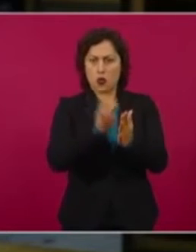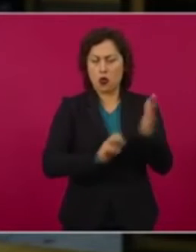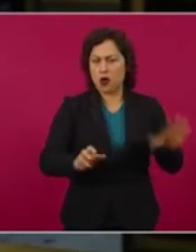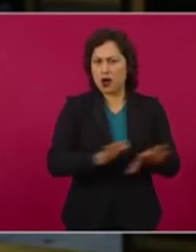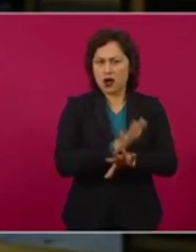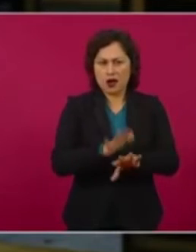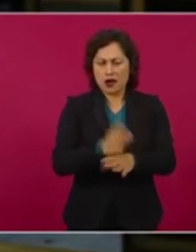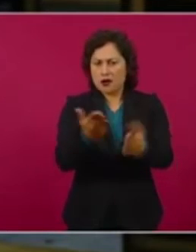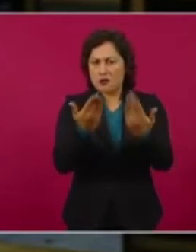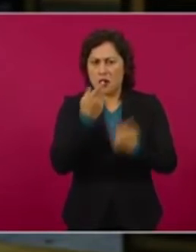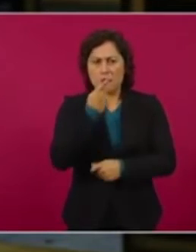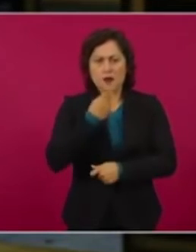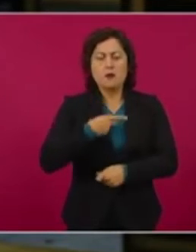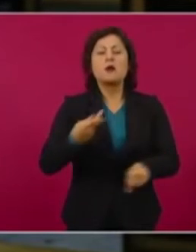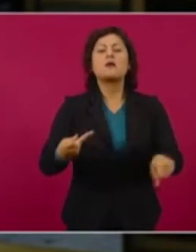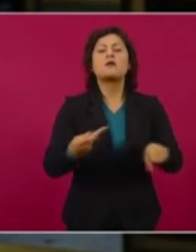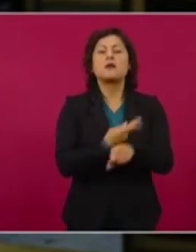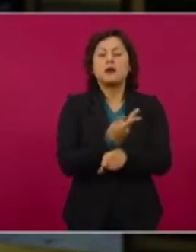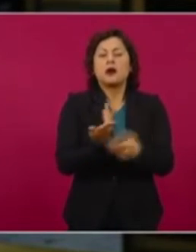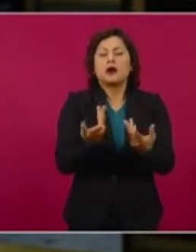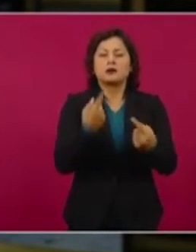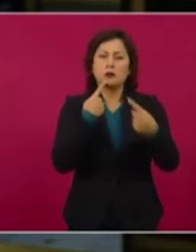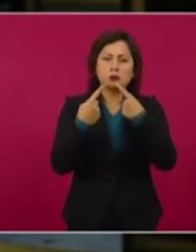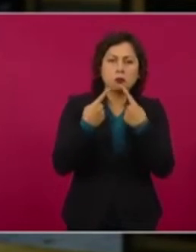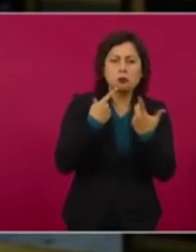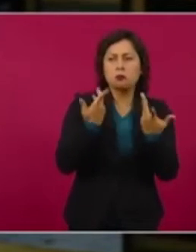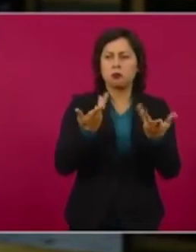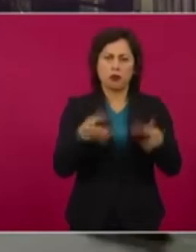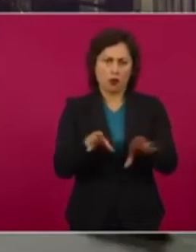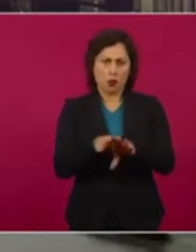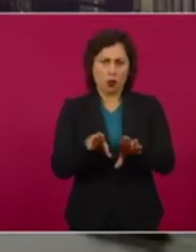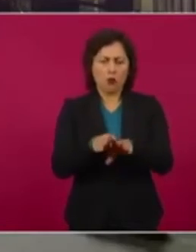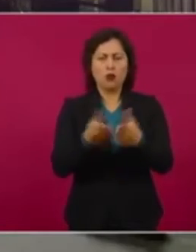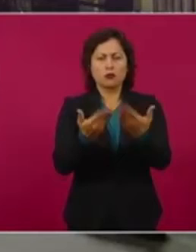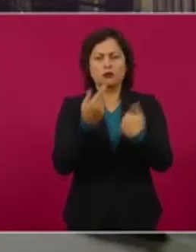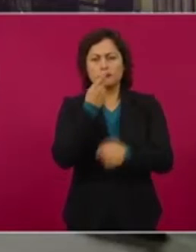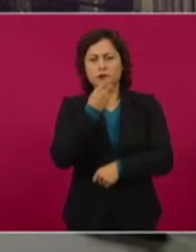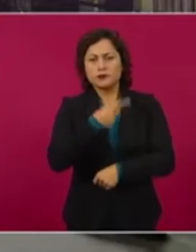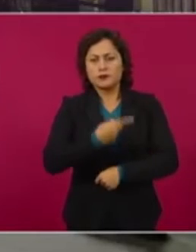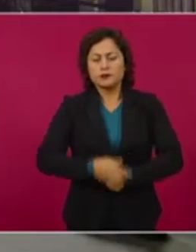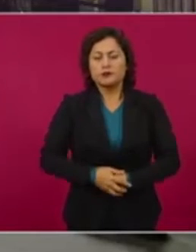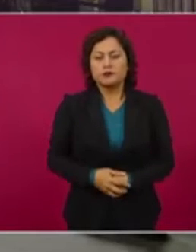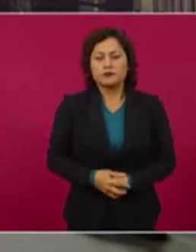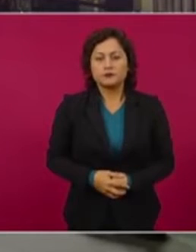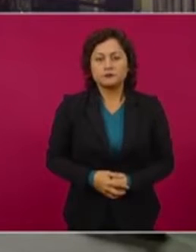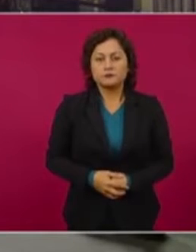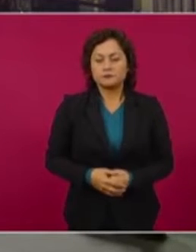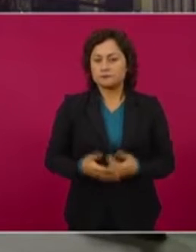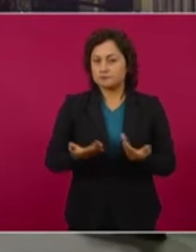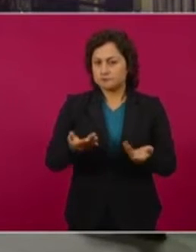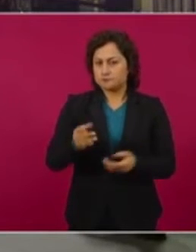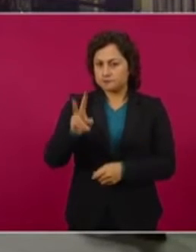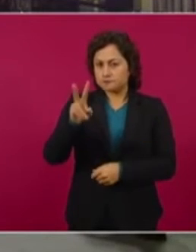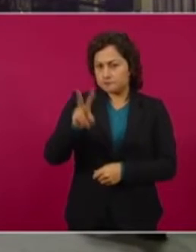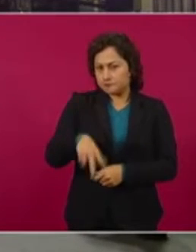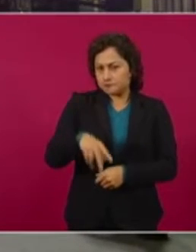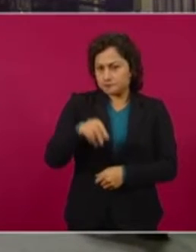en particular, alguna preocupación, en qué tono y cuál fue el contenido del encuentro. Pues fue una